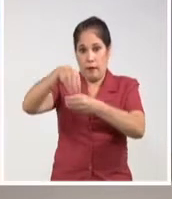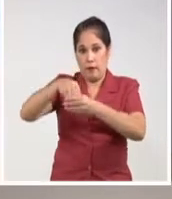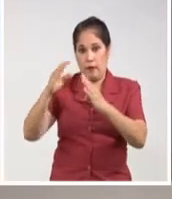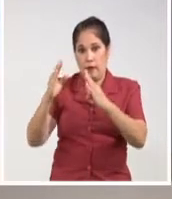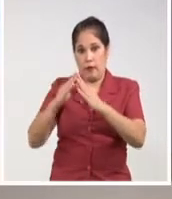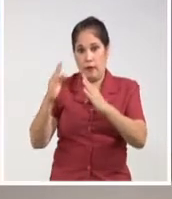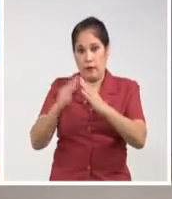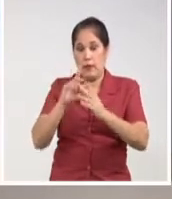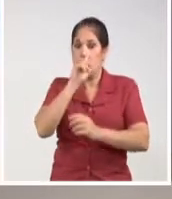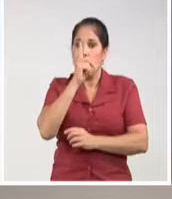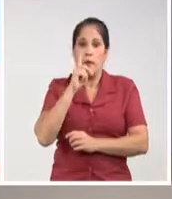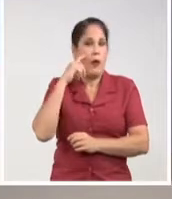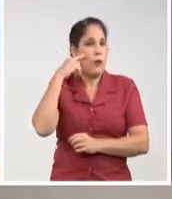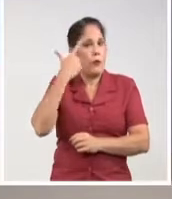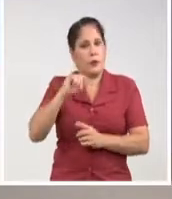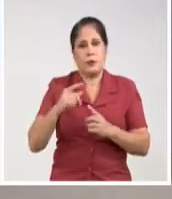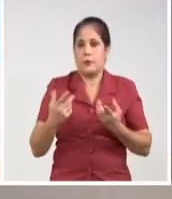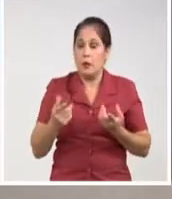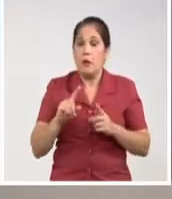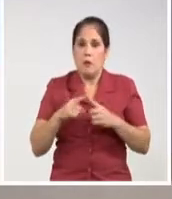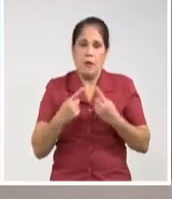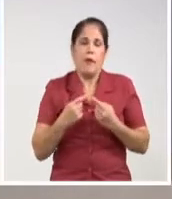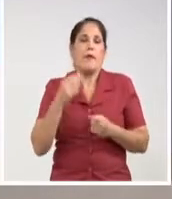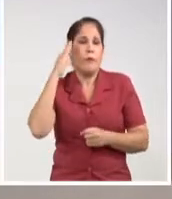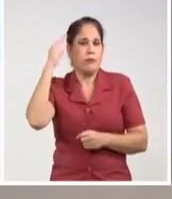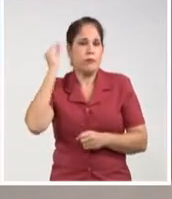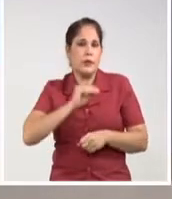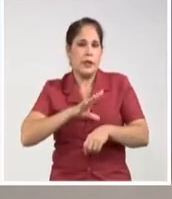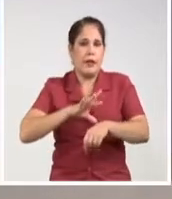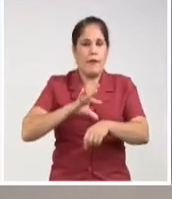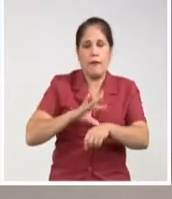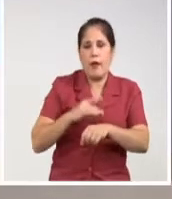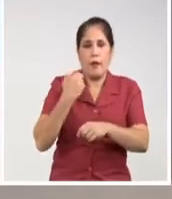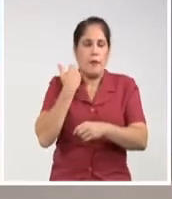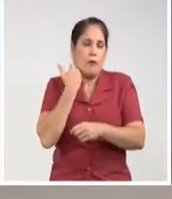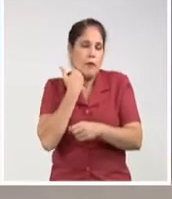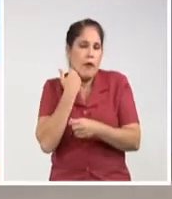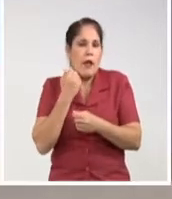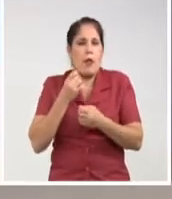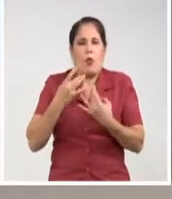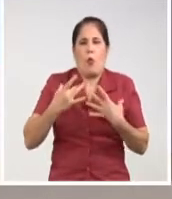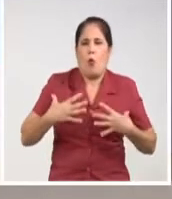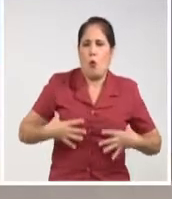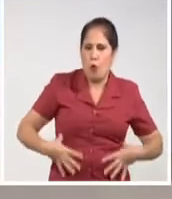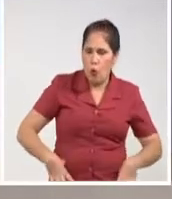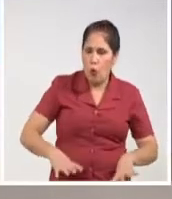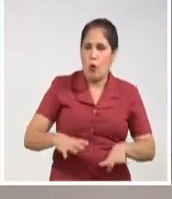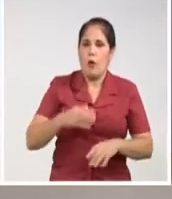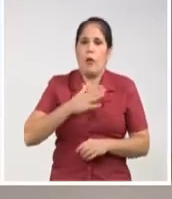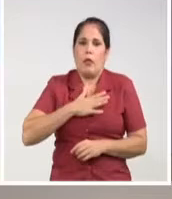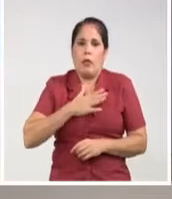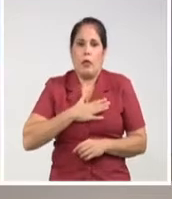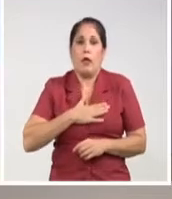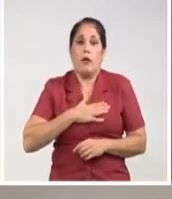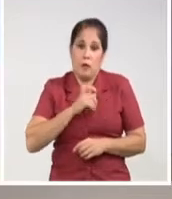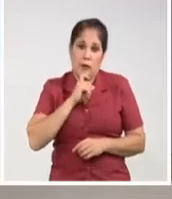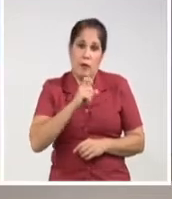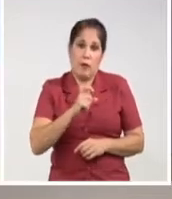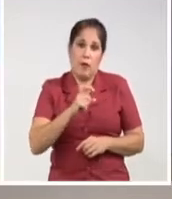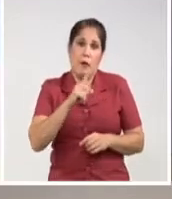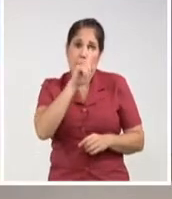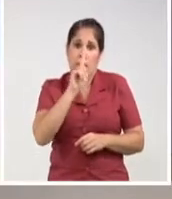test alguno, solo a partir de su cuadro clínico. Y también es verdad que han existido dificultades con las pruebas de PCR y